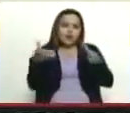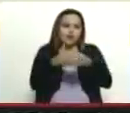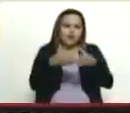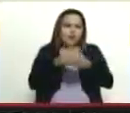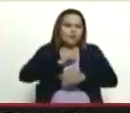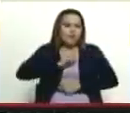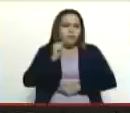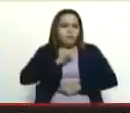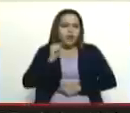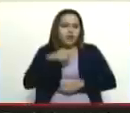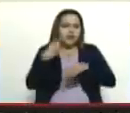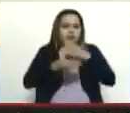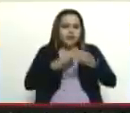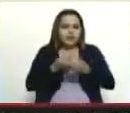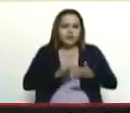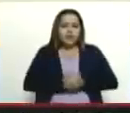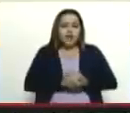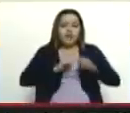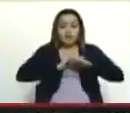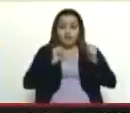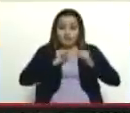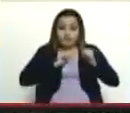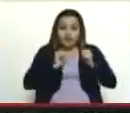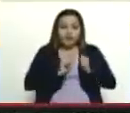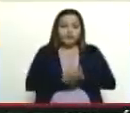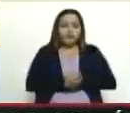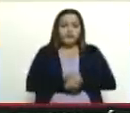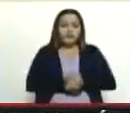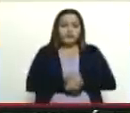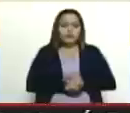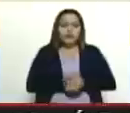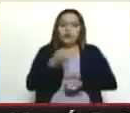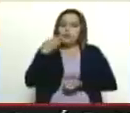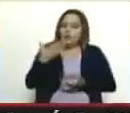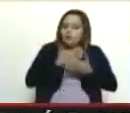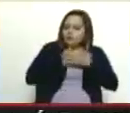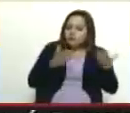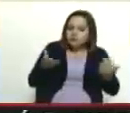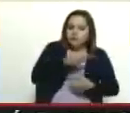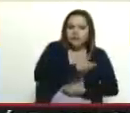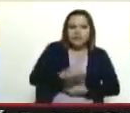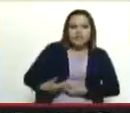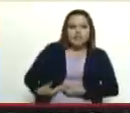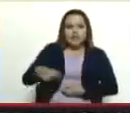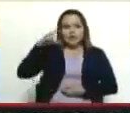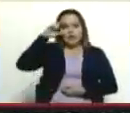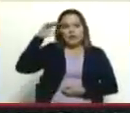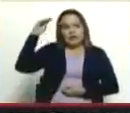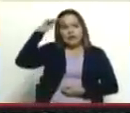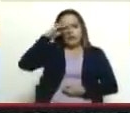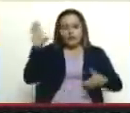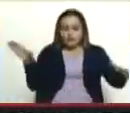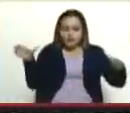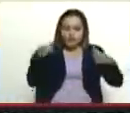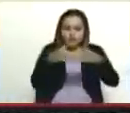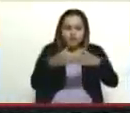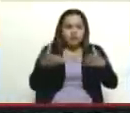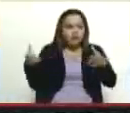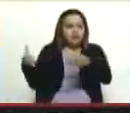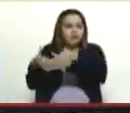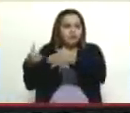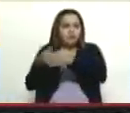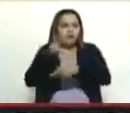una reunión en Bogotá, la buena voluntad del presidente Petro de reunir un grupo de países allí,